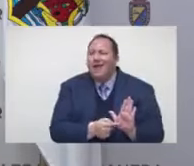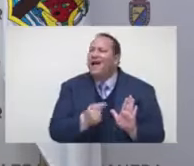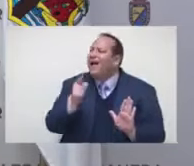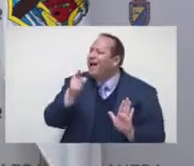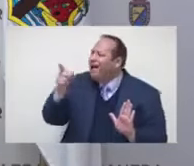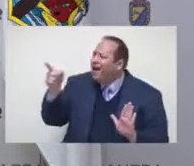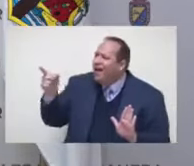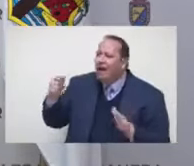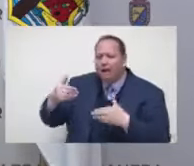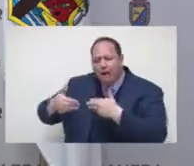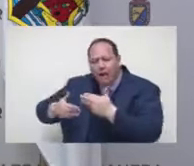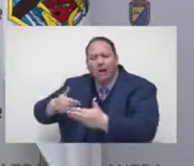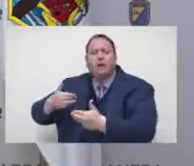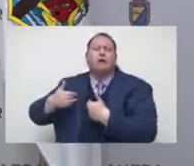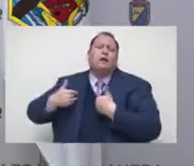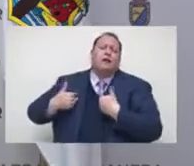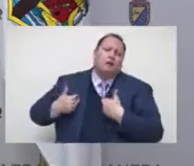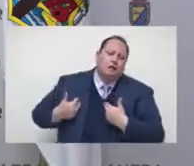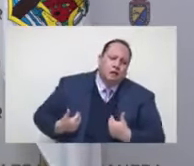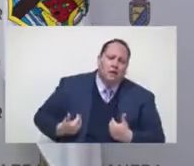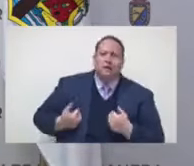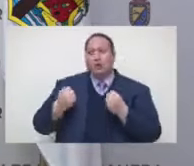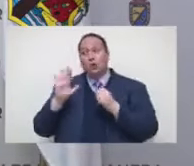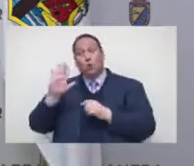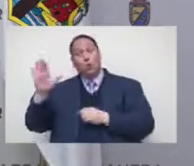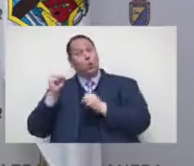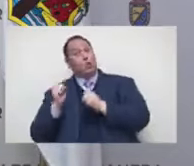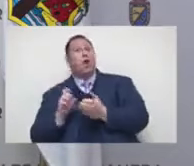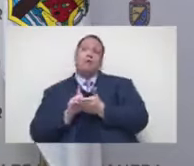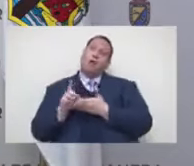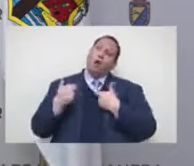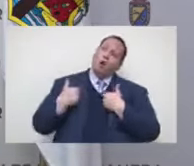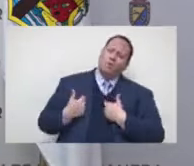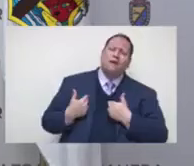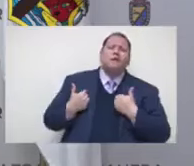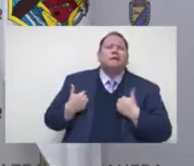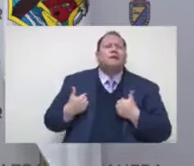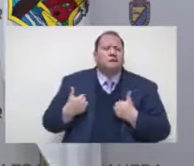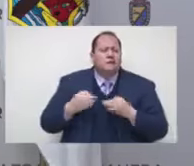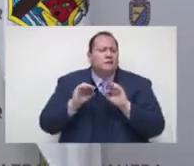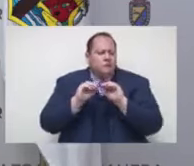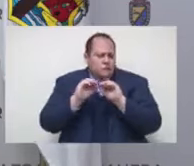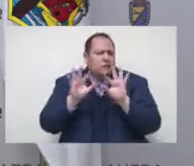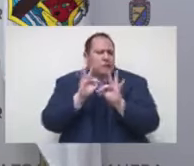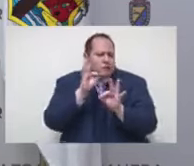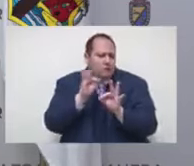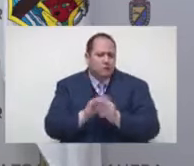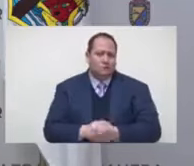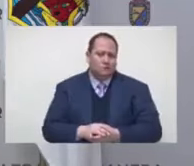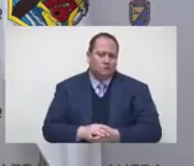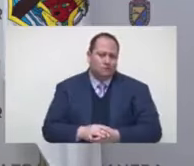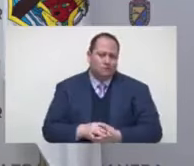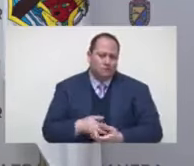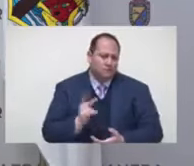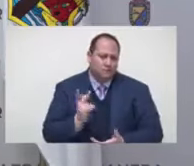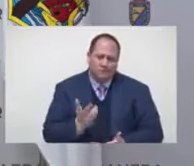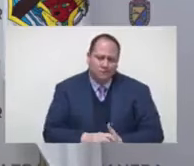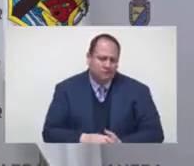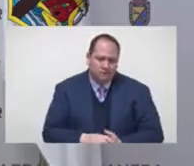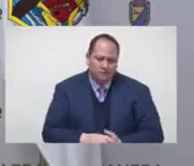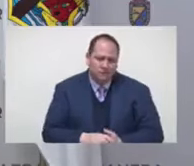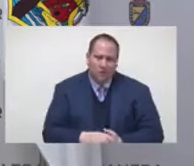Entendemos el debido proceso, las garantías, los derechos humanos, lo entendemos perfectamente. Pero, pues